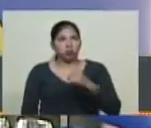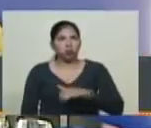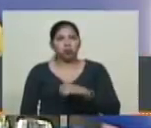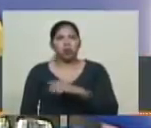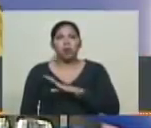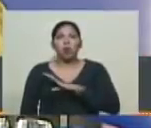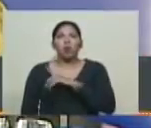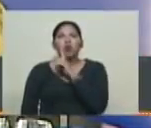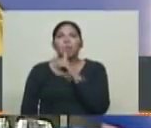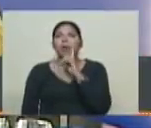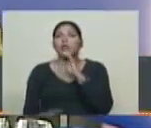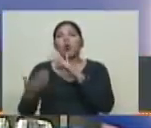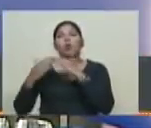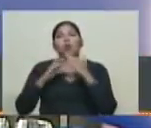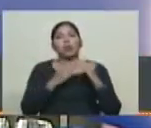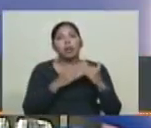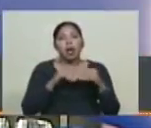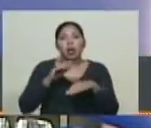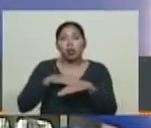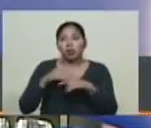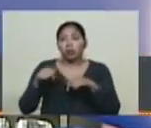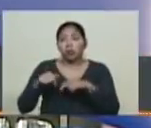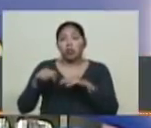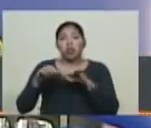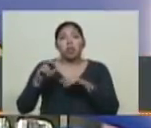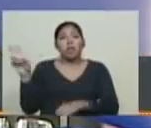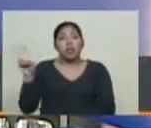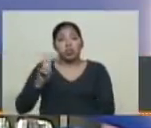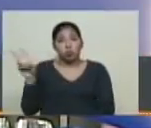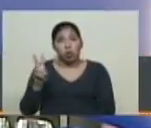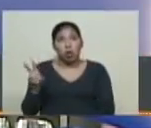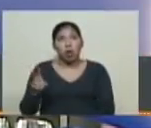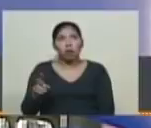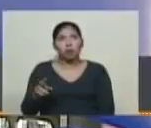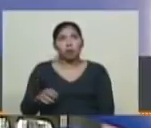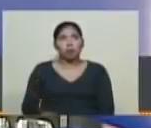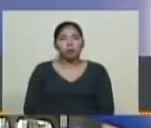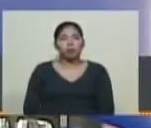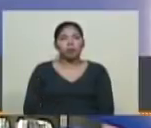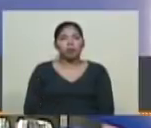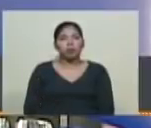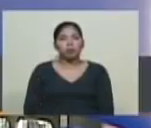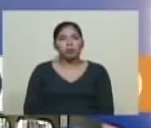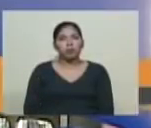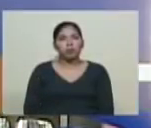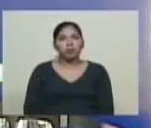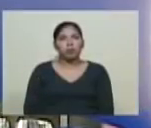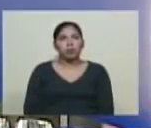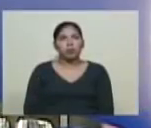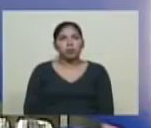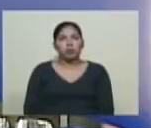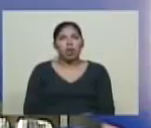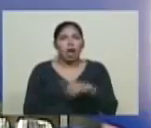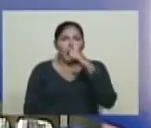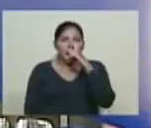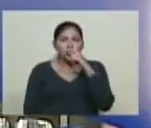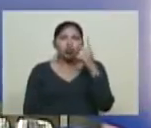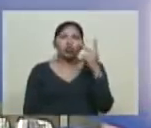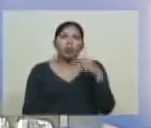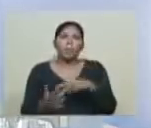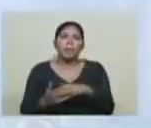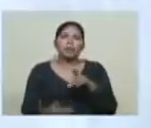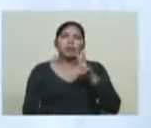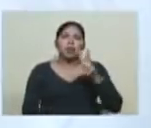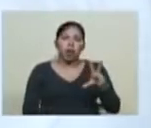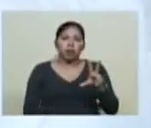comunitaria. Venezuela tiene un sistema que se creó precisamente en el año 2003...